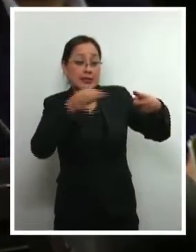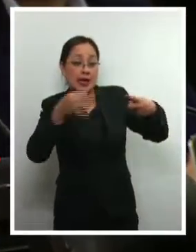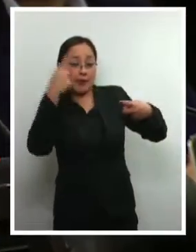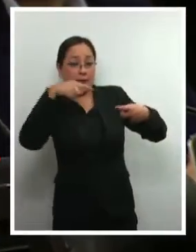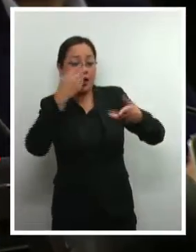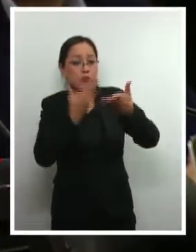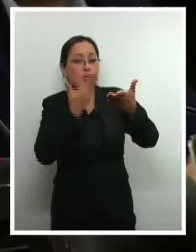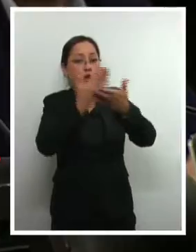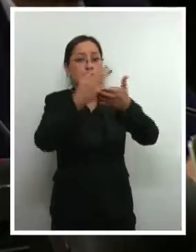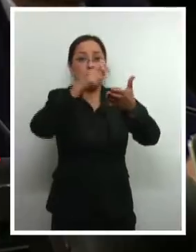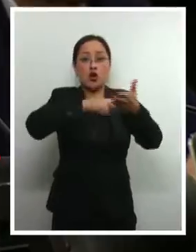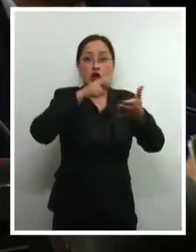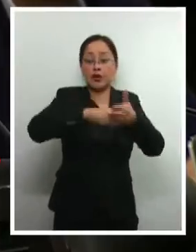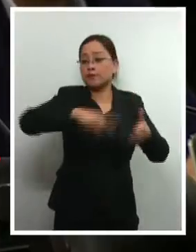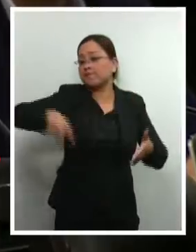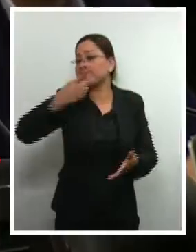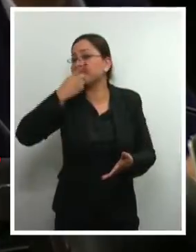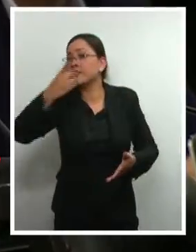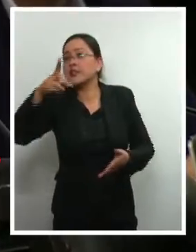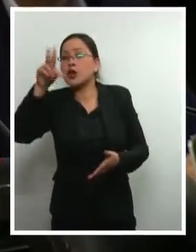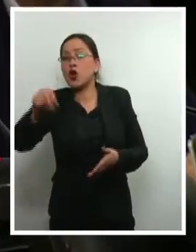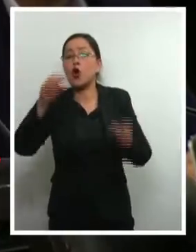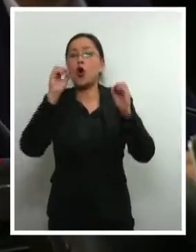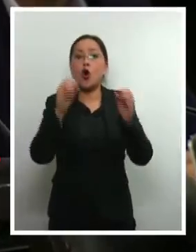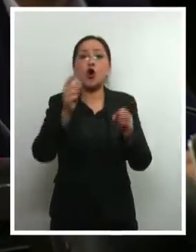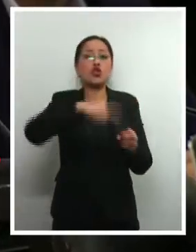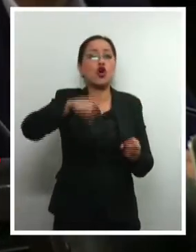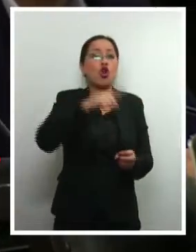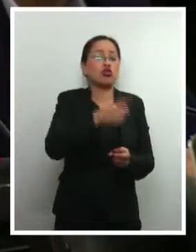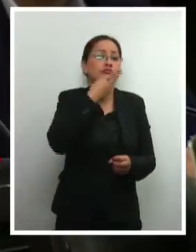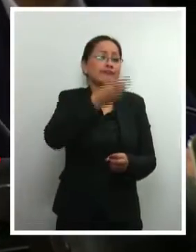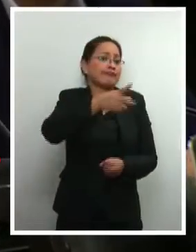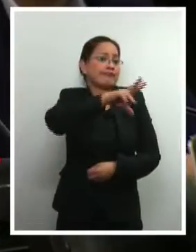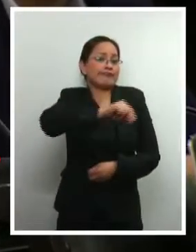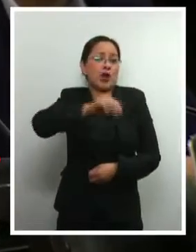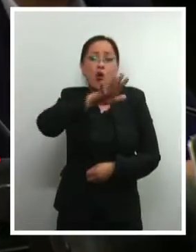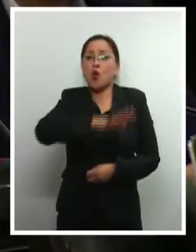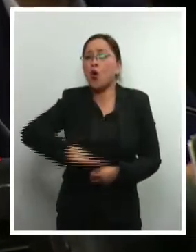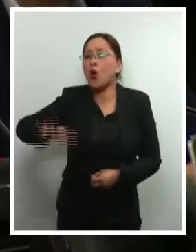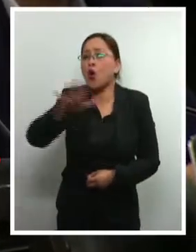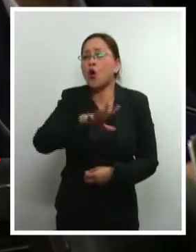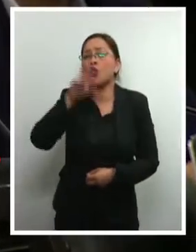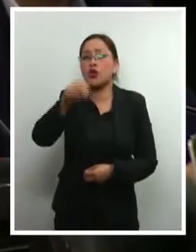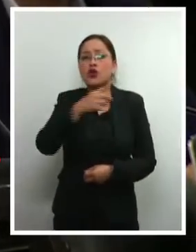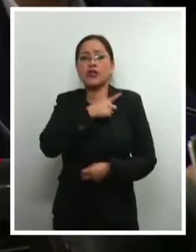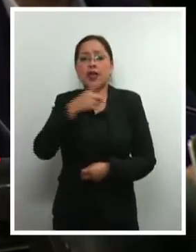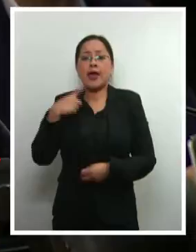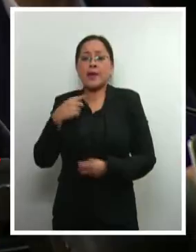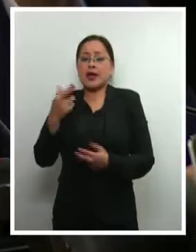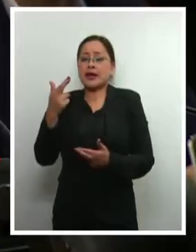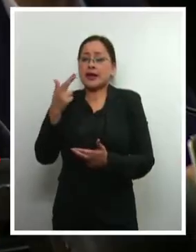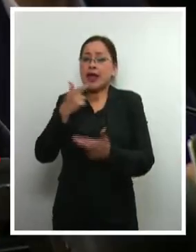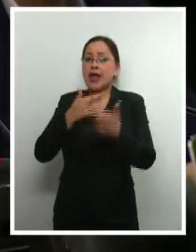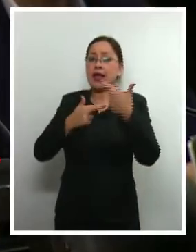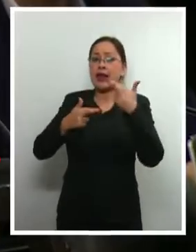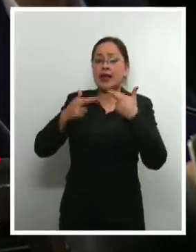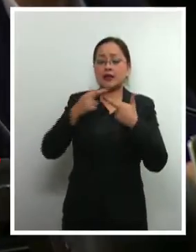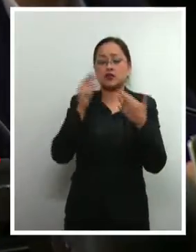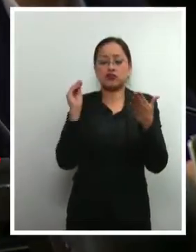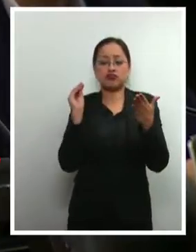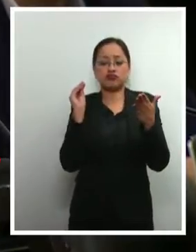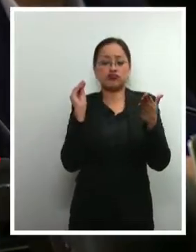reserva o cuando la reserva es derrotada? Se tiene que regresar a